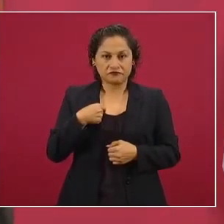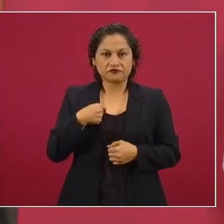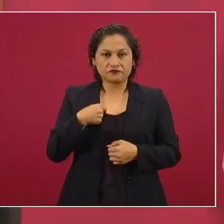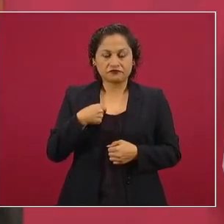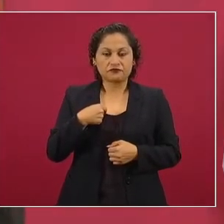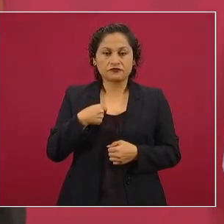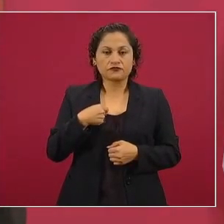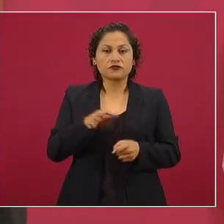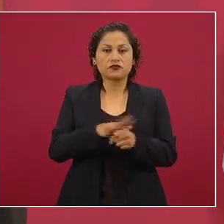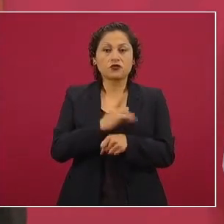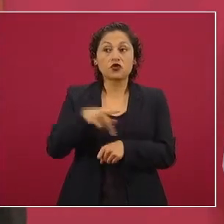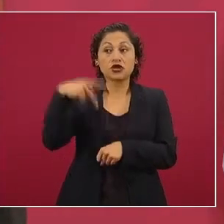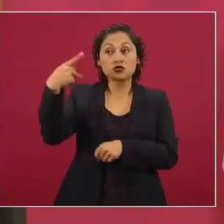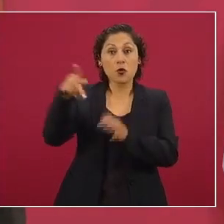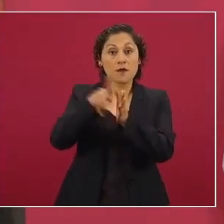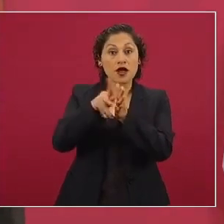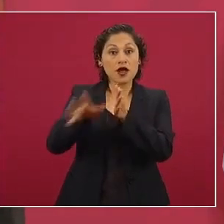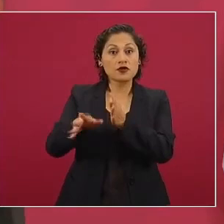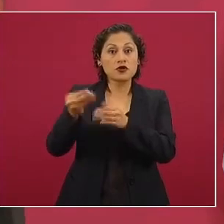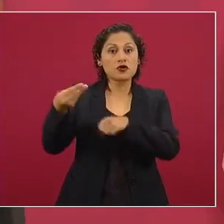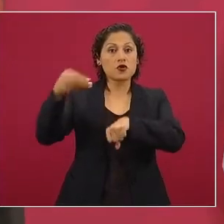Titularon el editorial